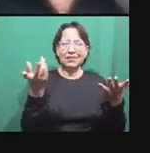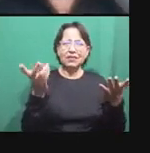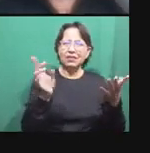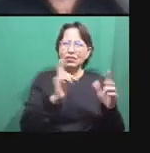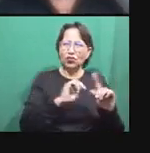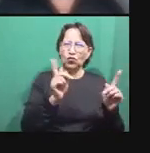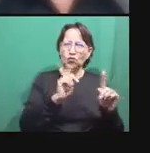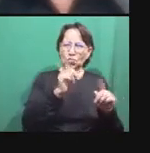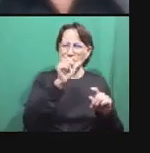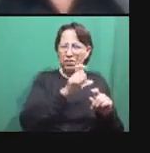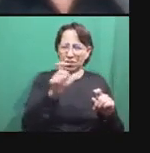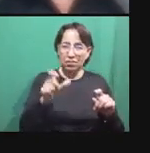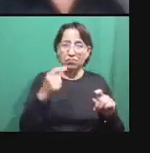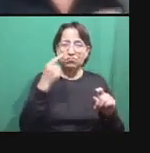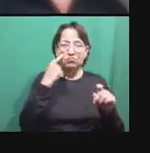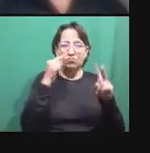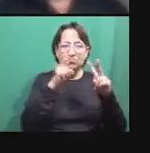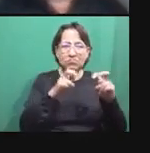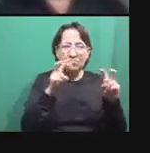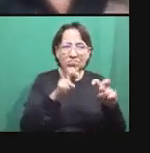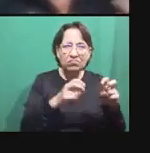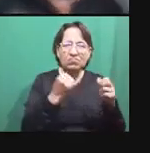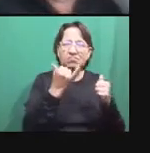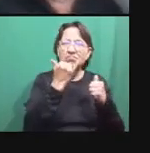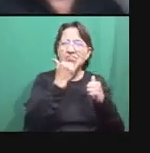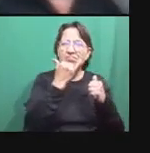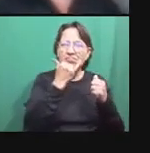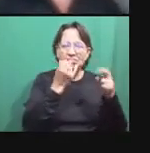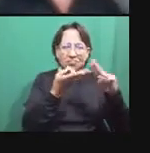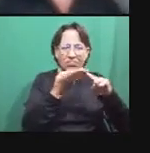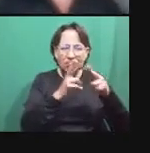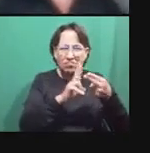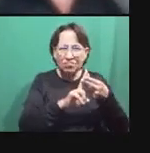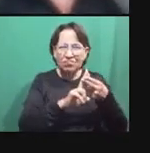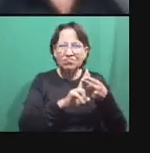se indague, se correlacione, se rompa